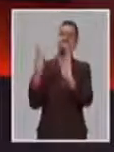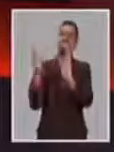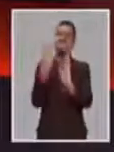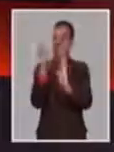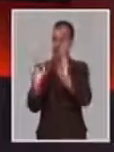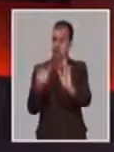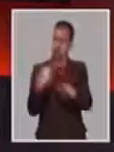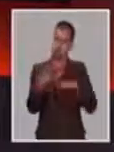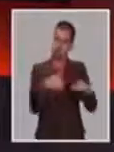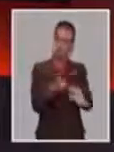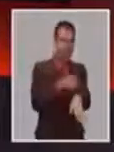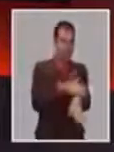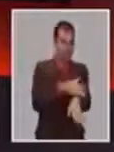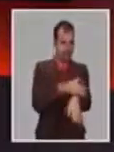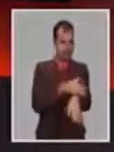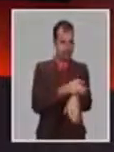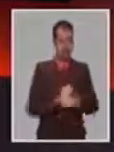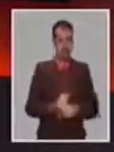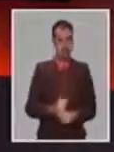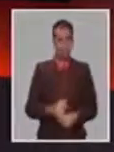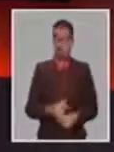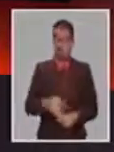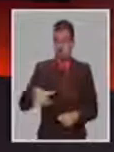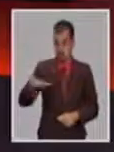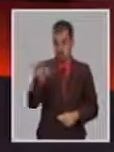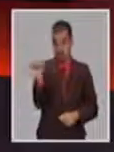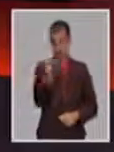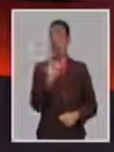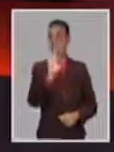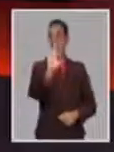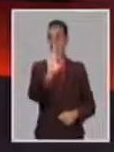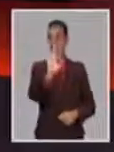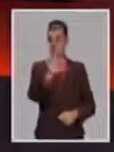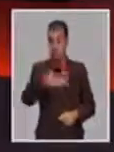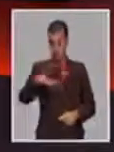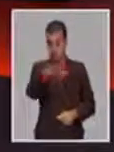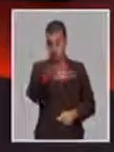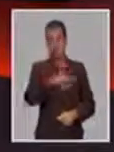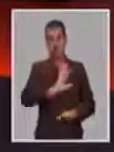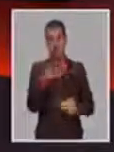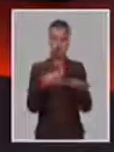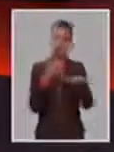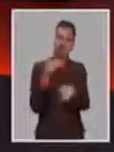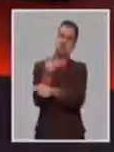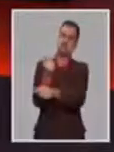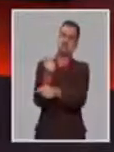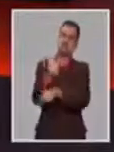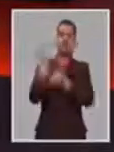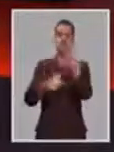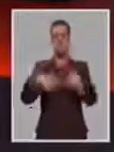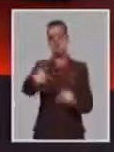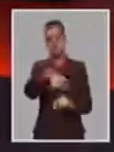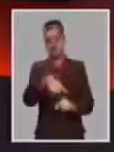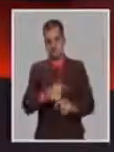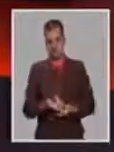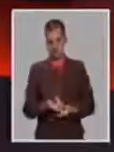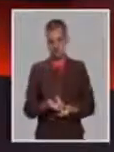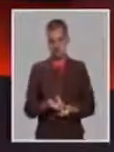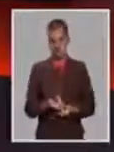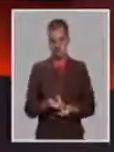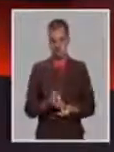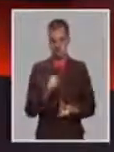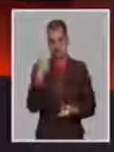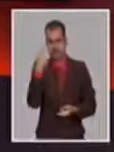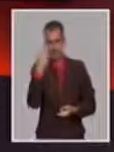ya en todos estos municipios ha ocurrido un proceso de formación del personal, ha ocurrido un proceso, como decías, de identificación del potencial